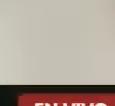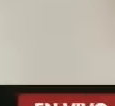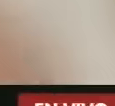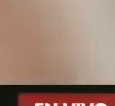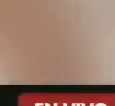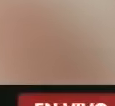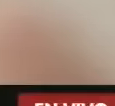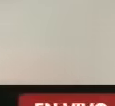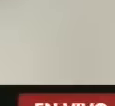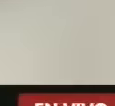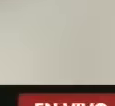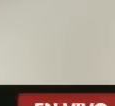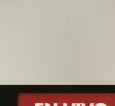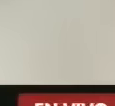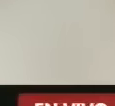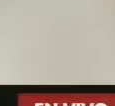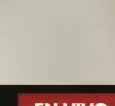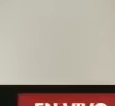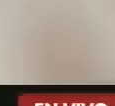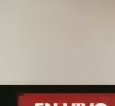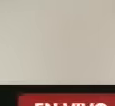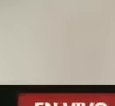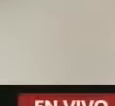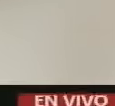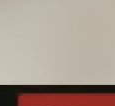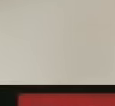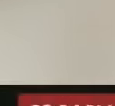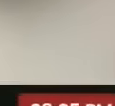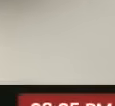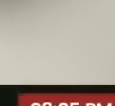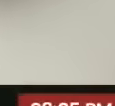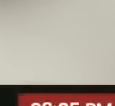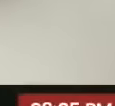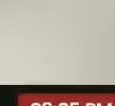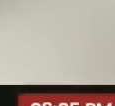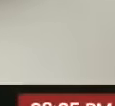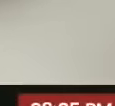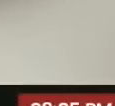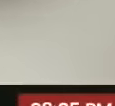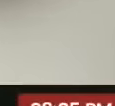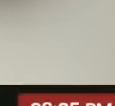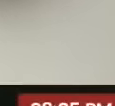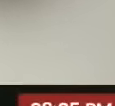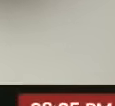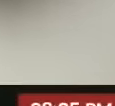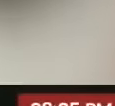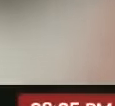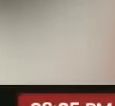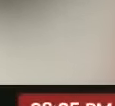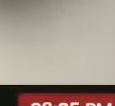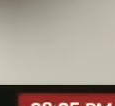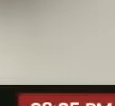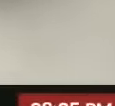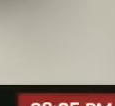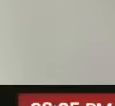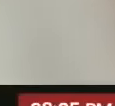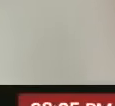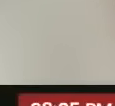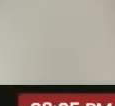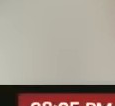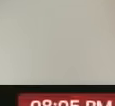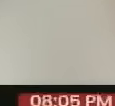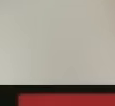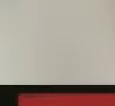presidente. Yo llegué a pensar que las mujeres con ese sol se iban a cansar cuando llegara el presidente, pero la sorpresa fue